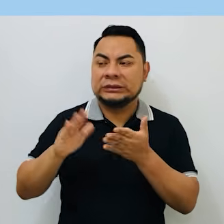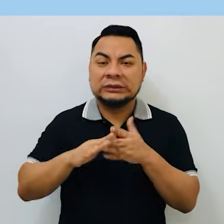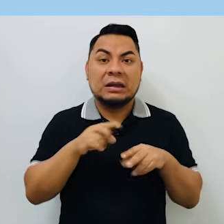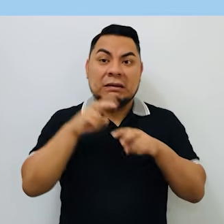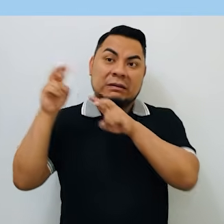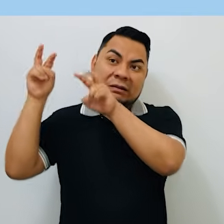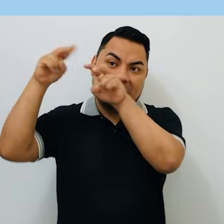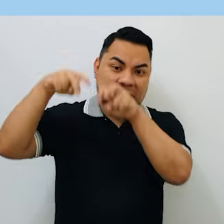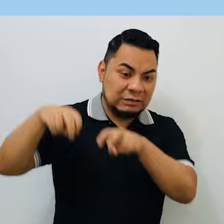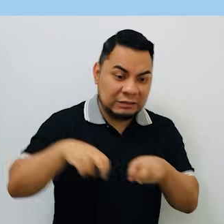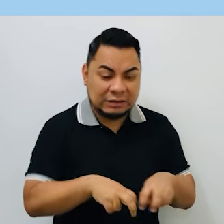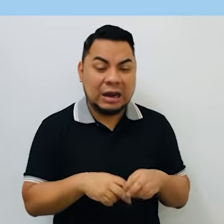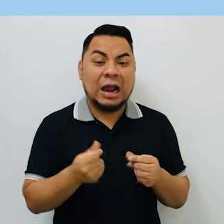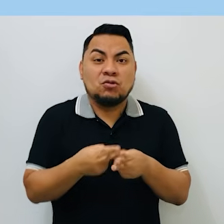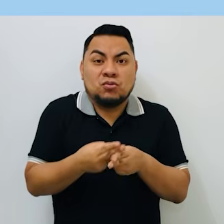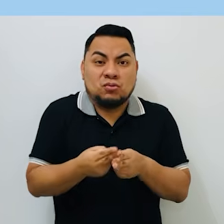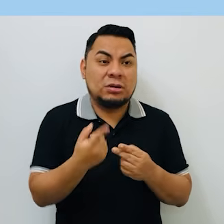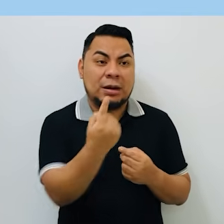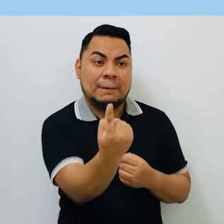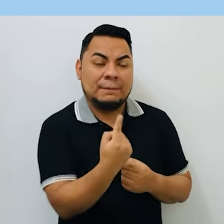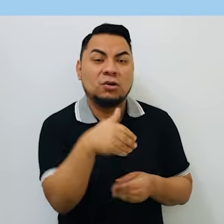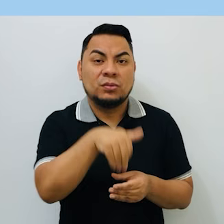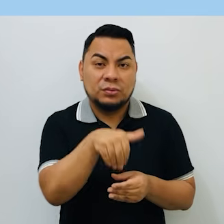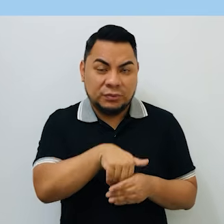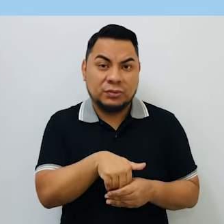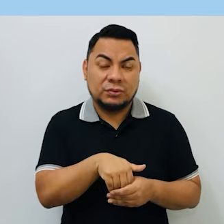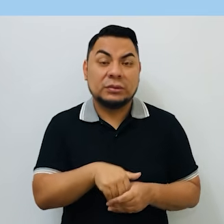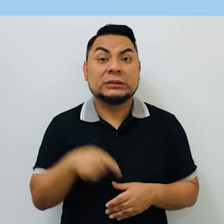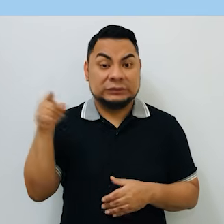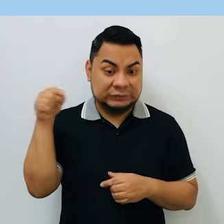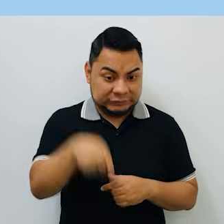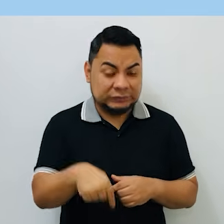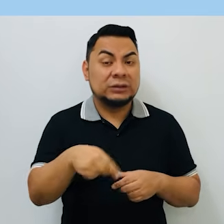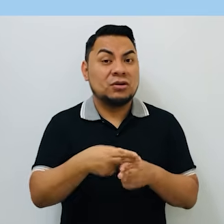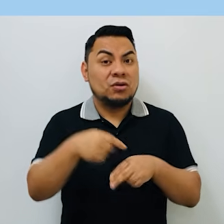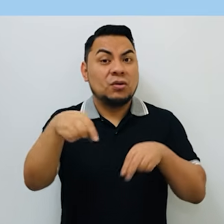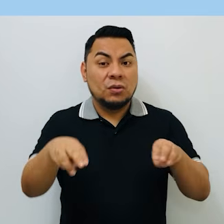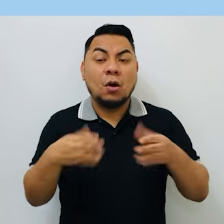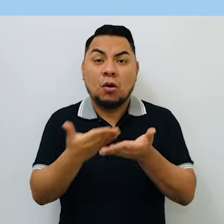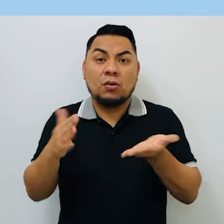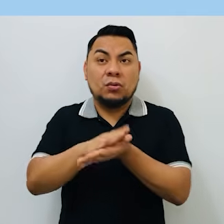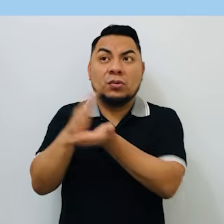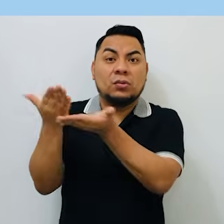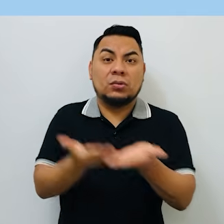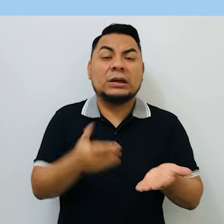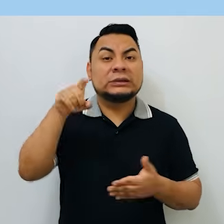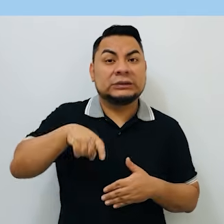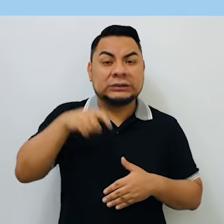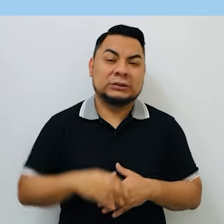de la OMPE de trasladarse al módulo temporal de votación. Acudir al módulo temporal con los